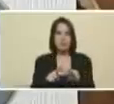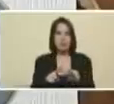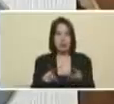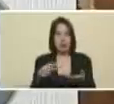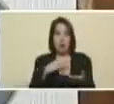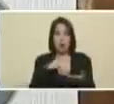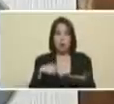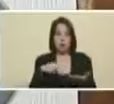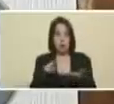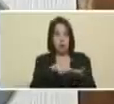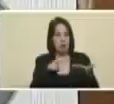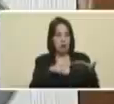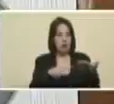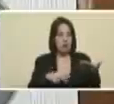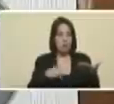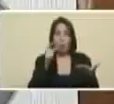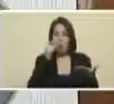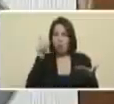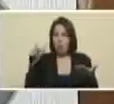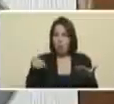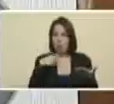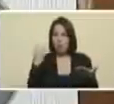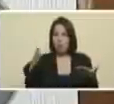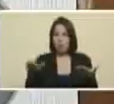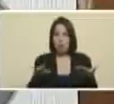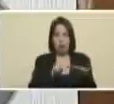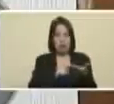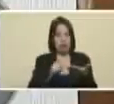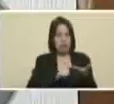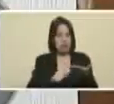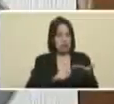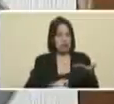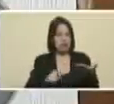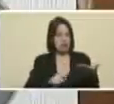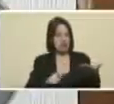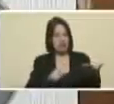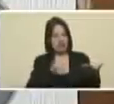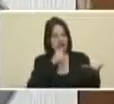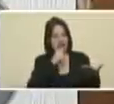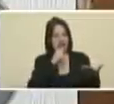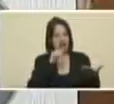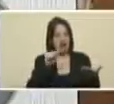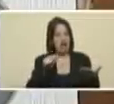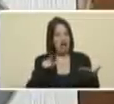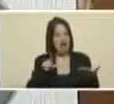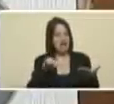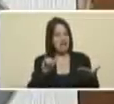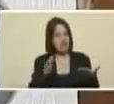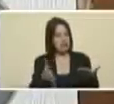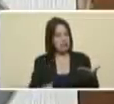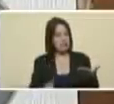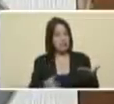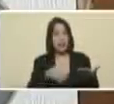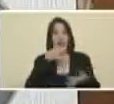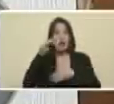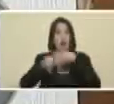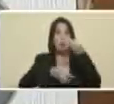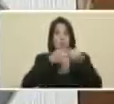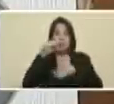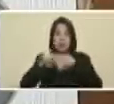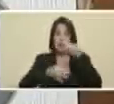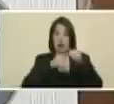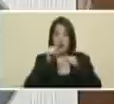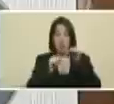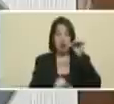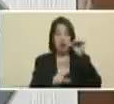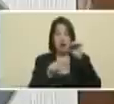leíamos los artículos de alguien llamado Alí Rodríguez, que nos explicaba lo que era el modelo